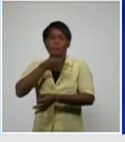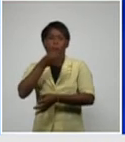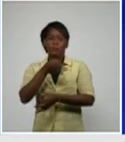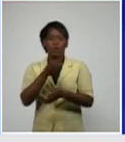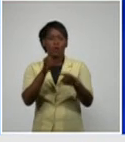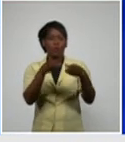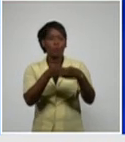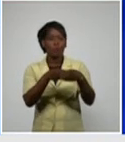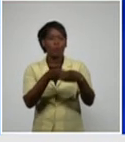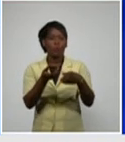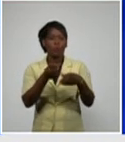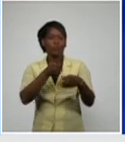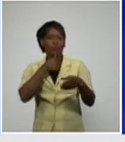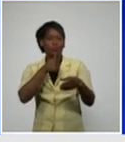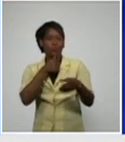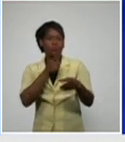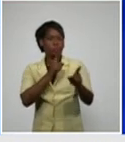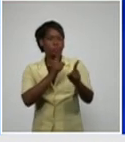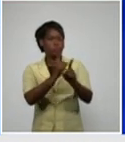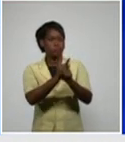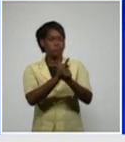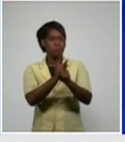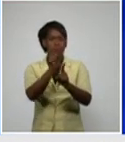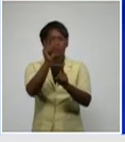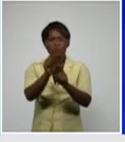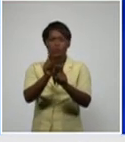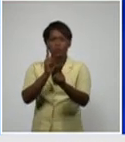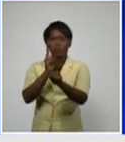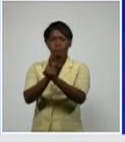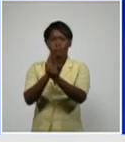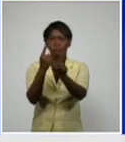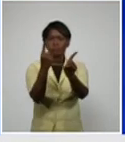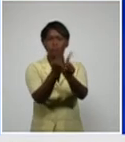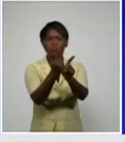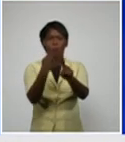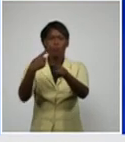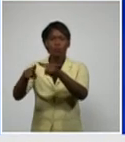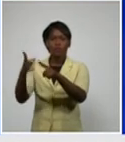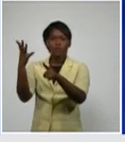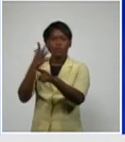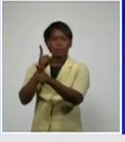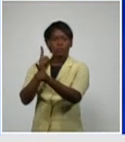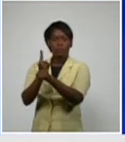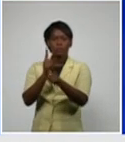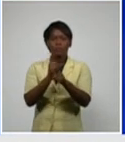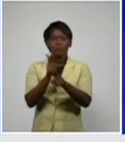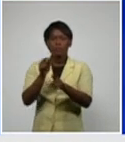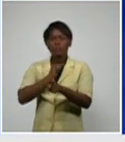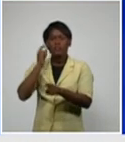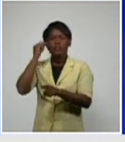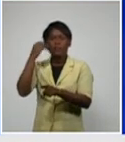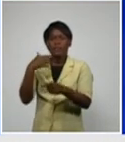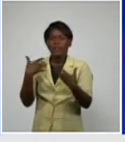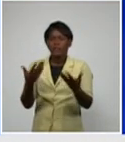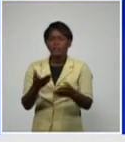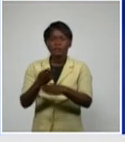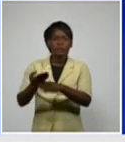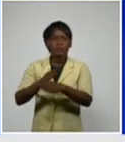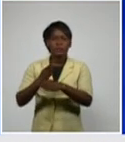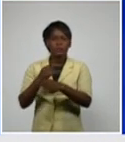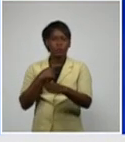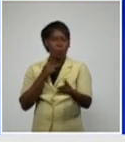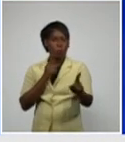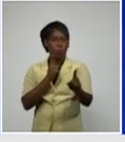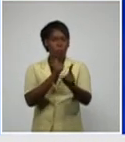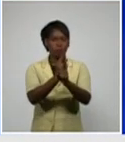contacto? Aclarar un poco cuál es la situación de cada uno de ellos, o sea, qué es un contacto de otro contacto, qué es un